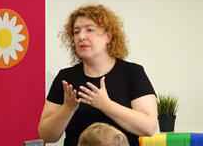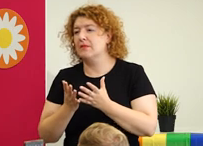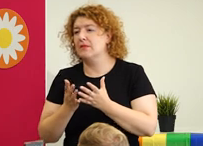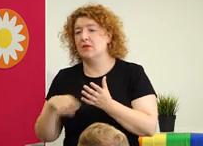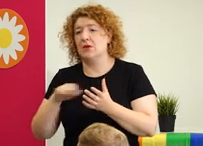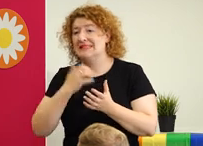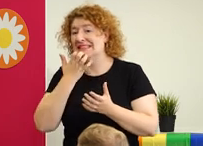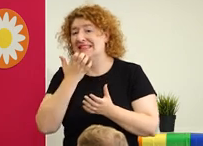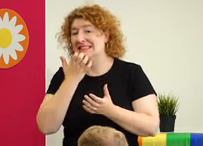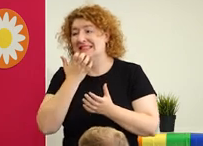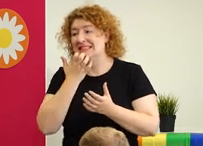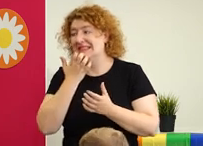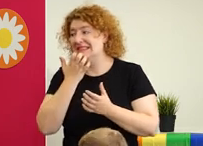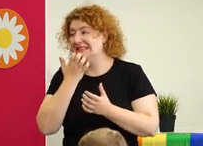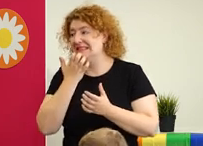mismo escándalo